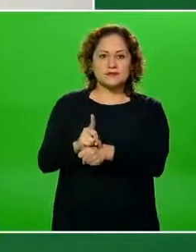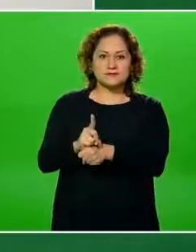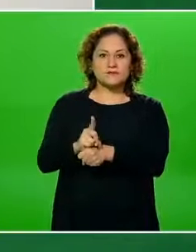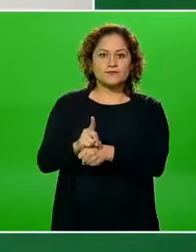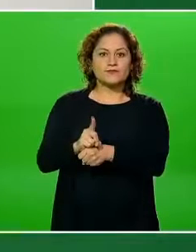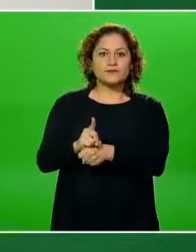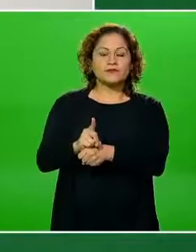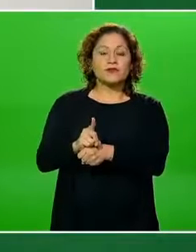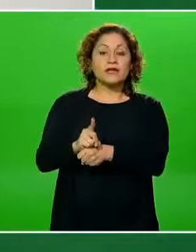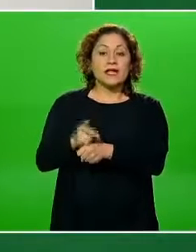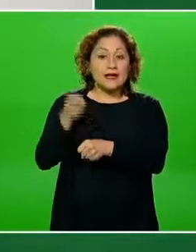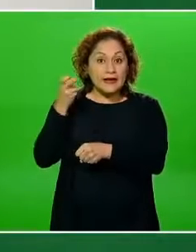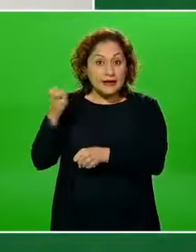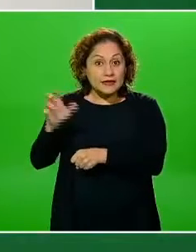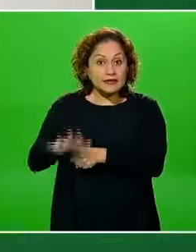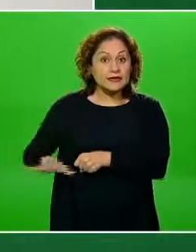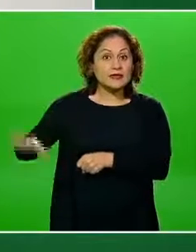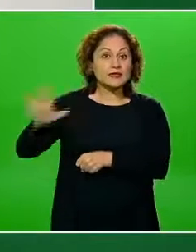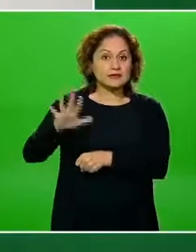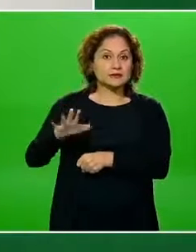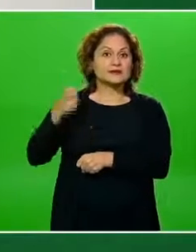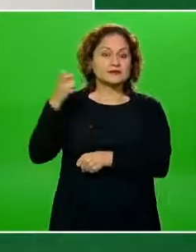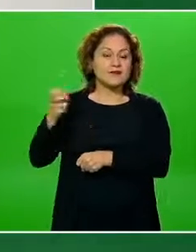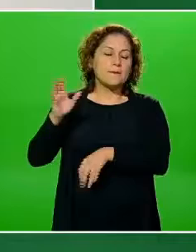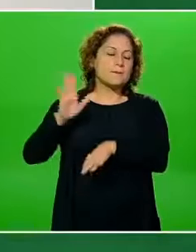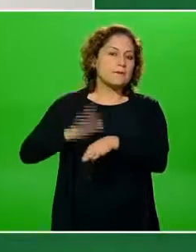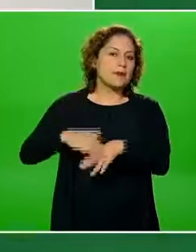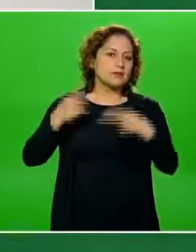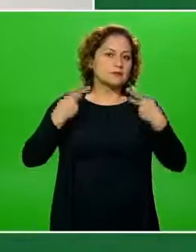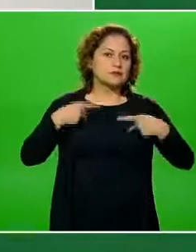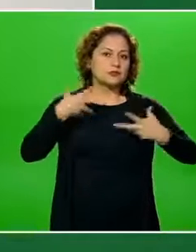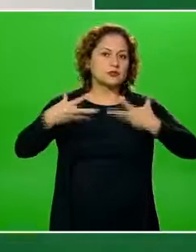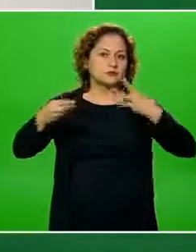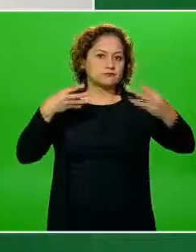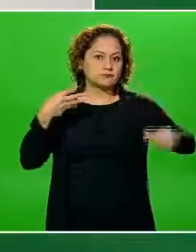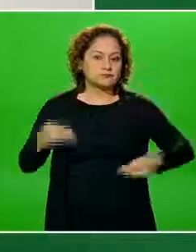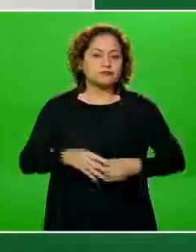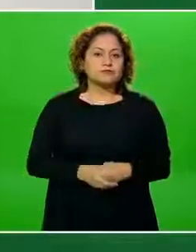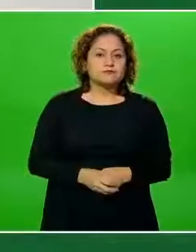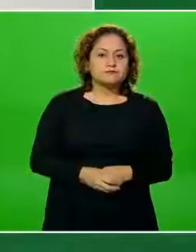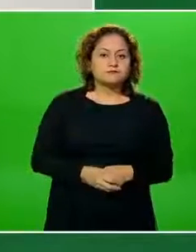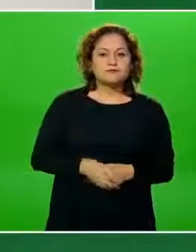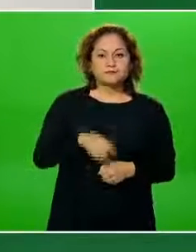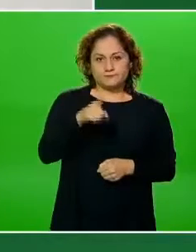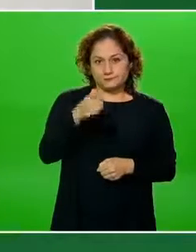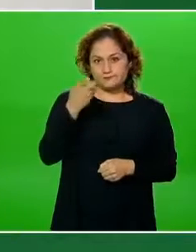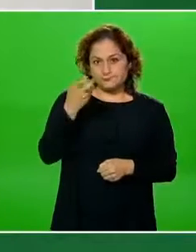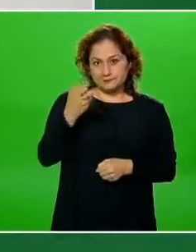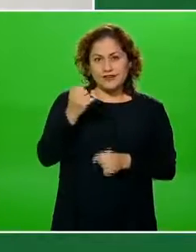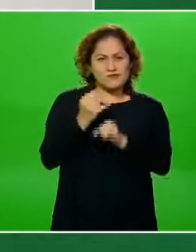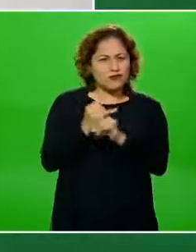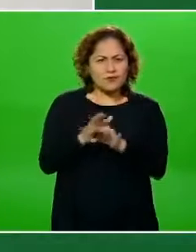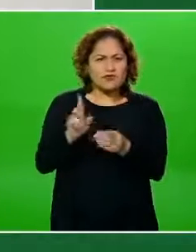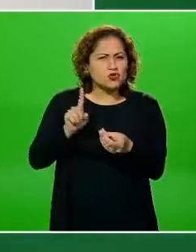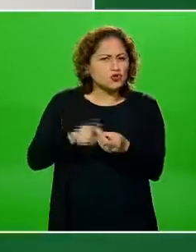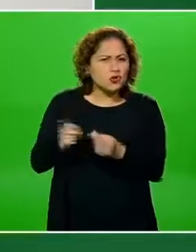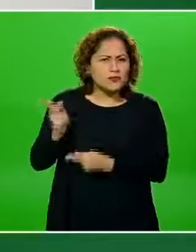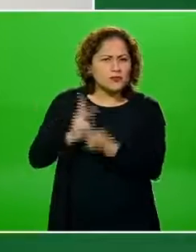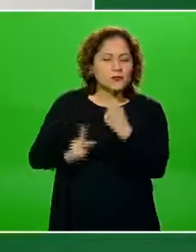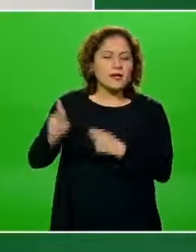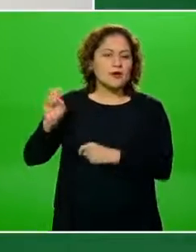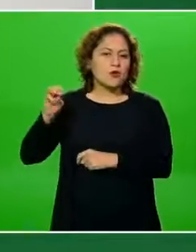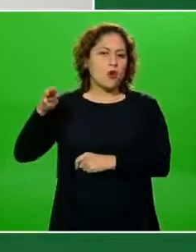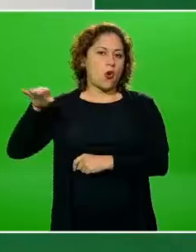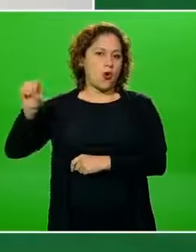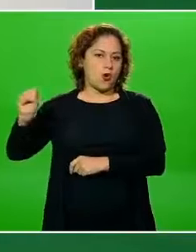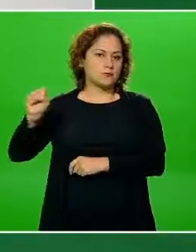los casos, eso es lo que se ha confirmado en los últimos 14 días. Esto recuerden que la fuente es la Organización Mundial de la Salud. Si vemos